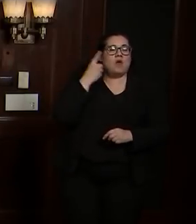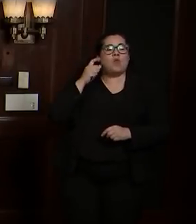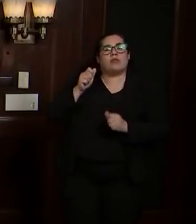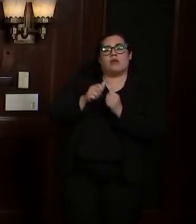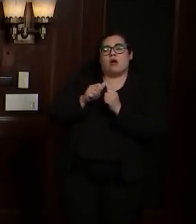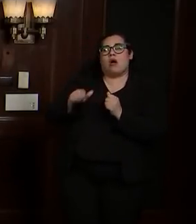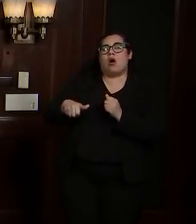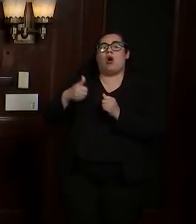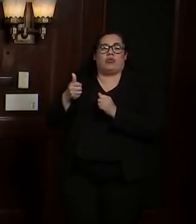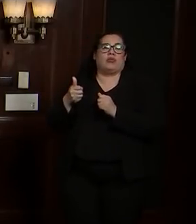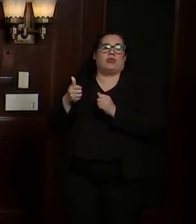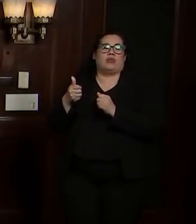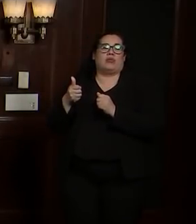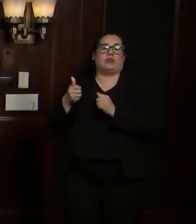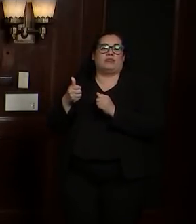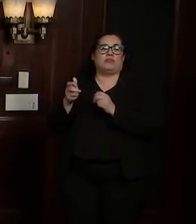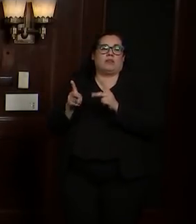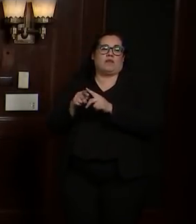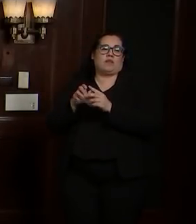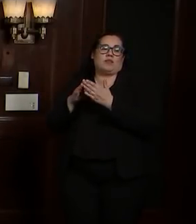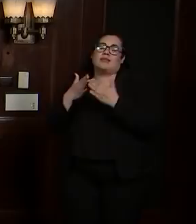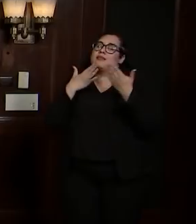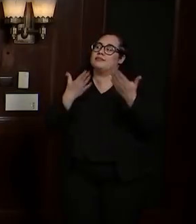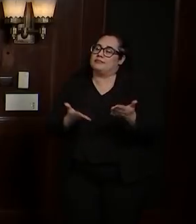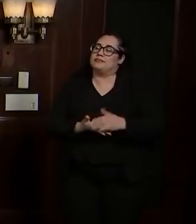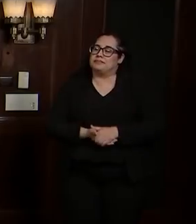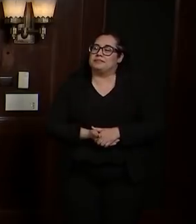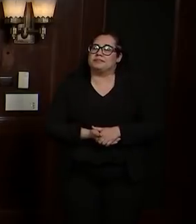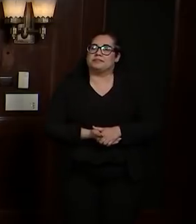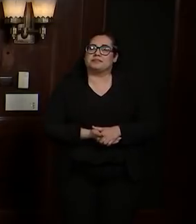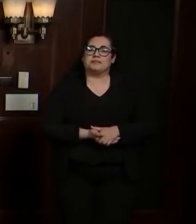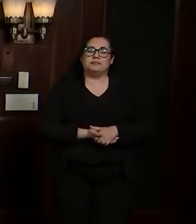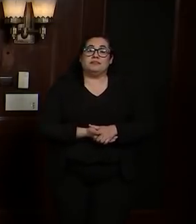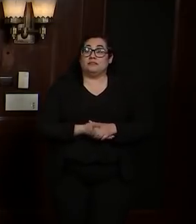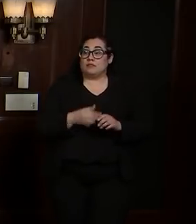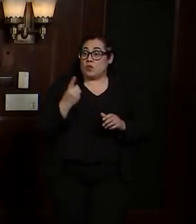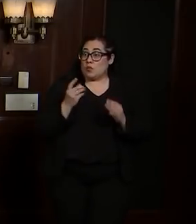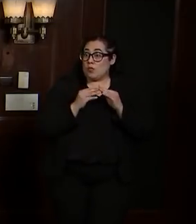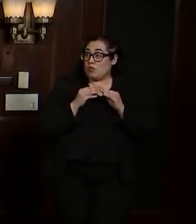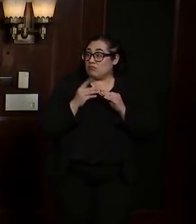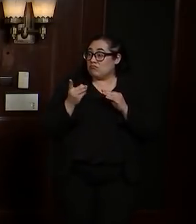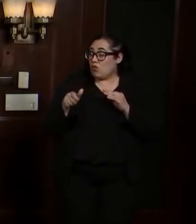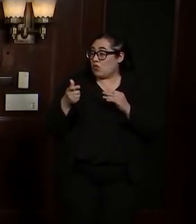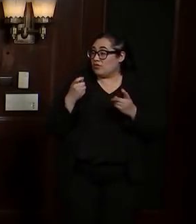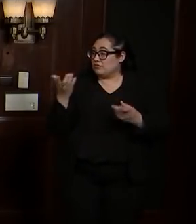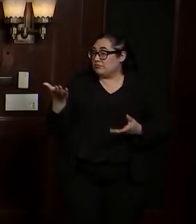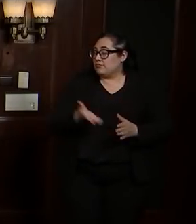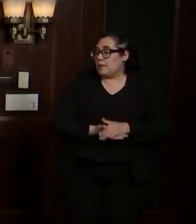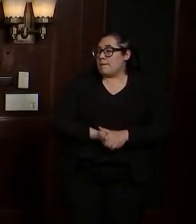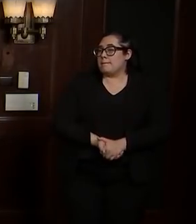otros miembros de la comunidad. Gracias. ¿Uno más? Take another question?